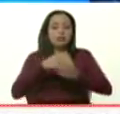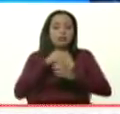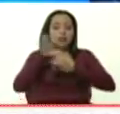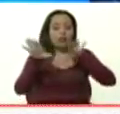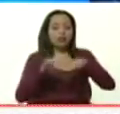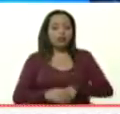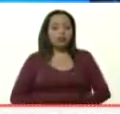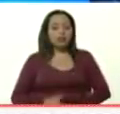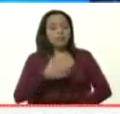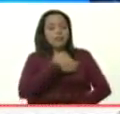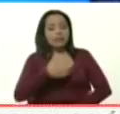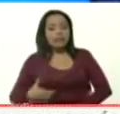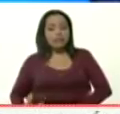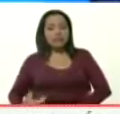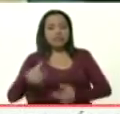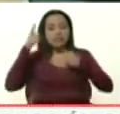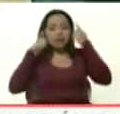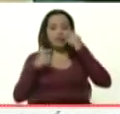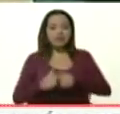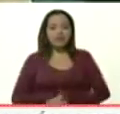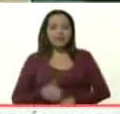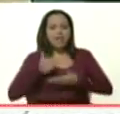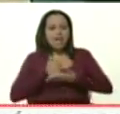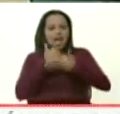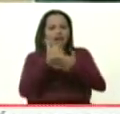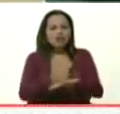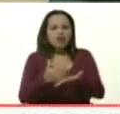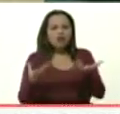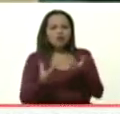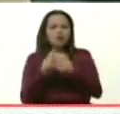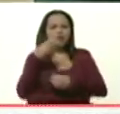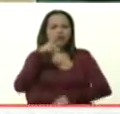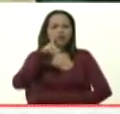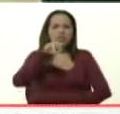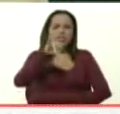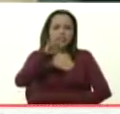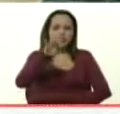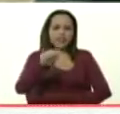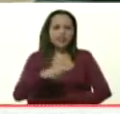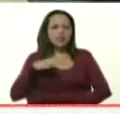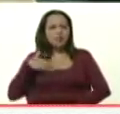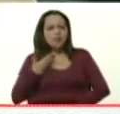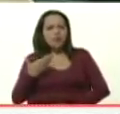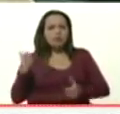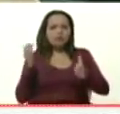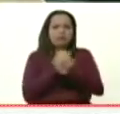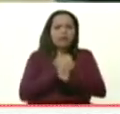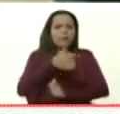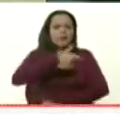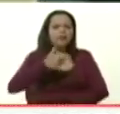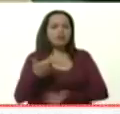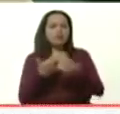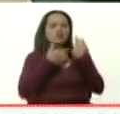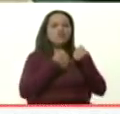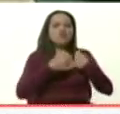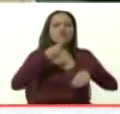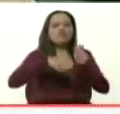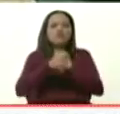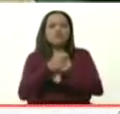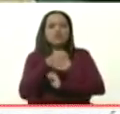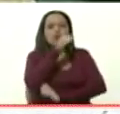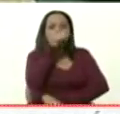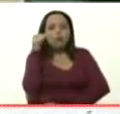Chávez. Y en colaboración con Álvaro Uribe Vélez capturamos capos de la droga,